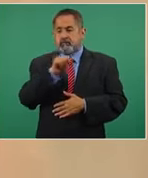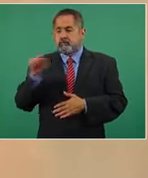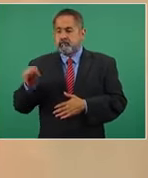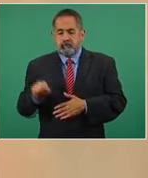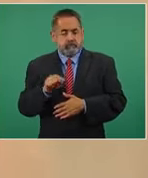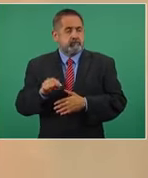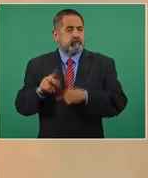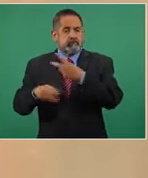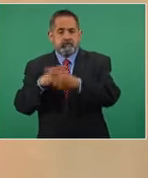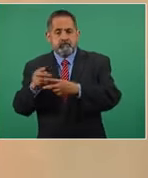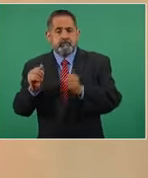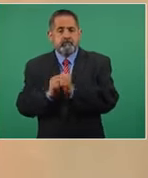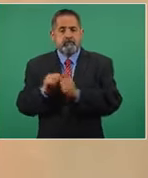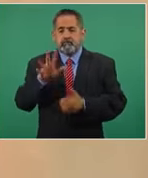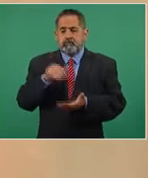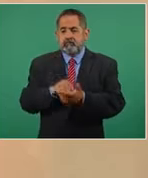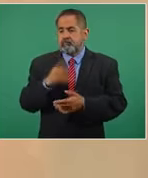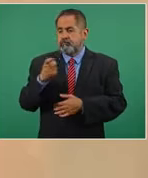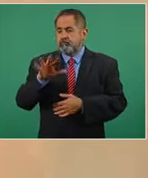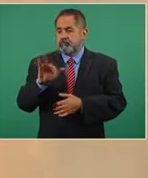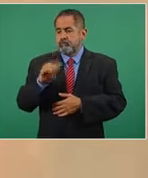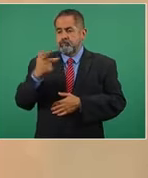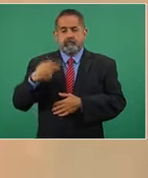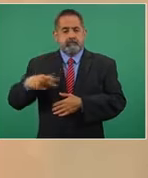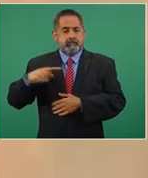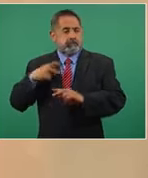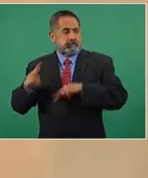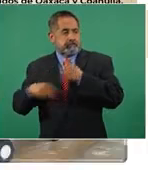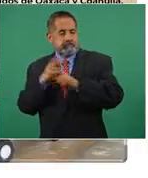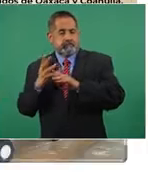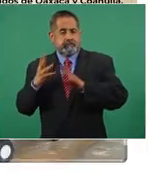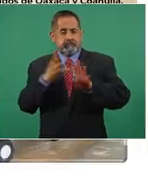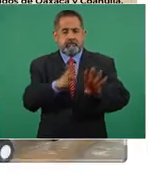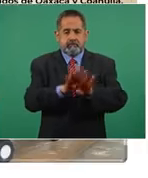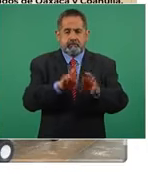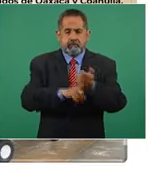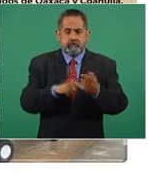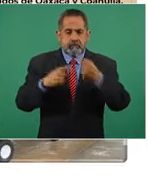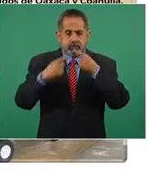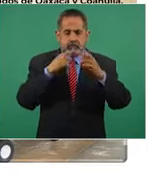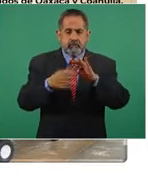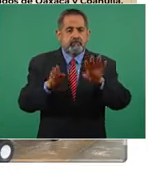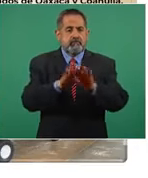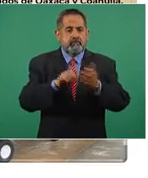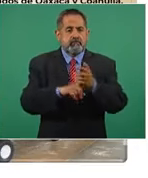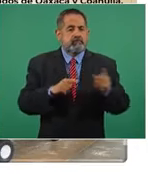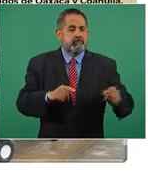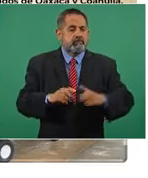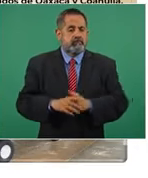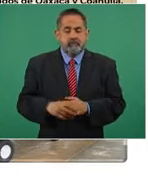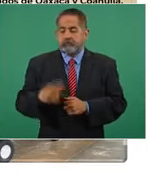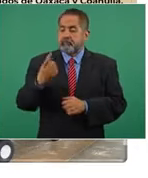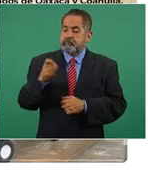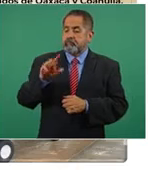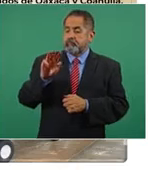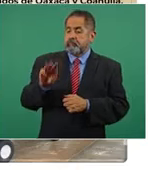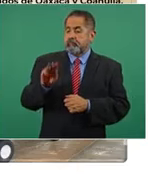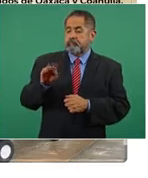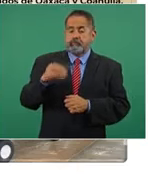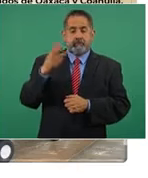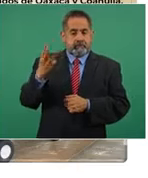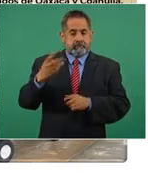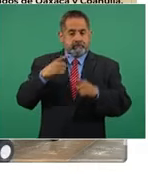este mes con 5,157 hombres. Fueron 215 incendios, de ellos 193 forestales